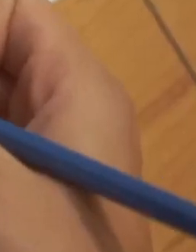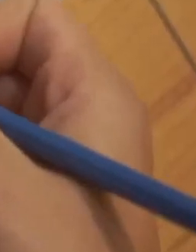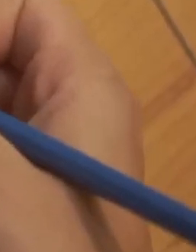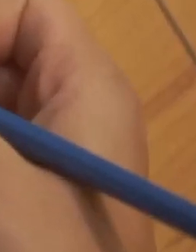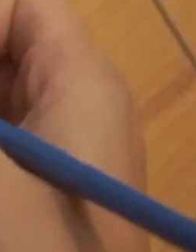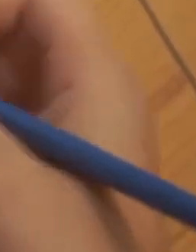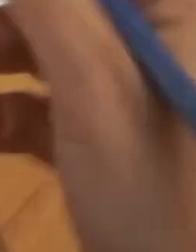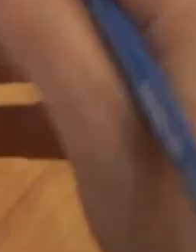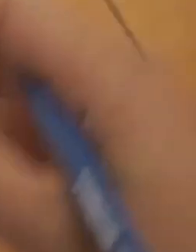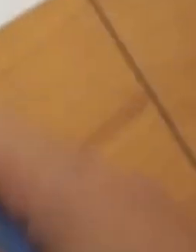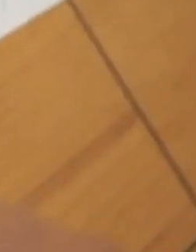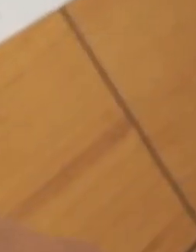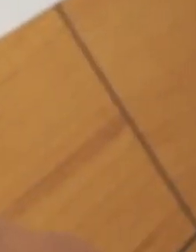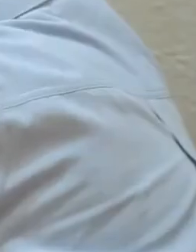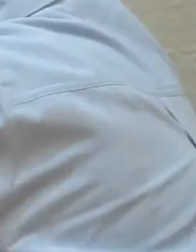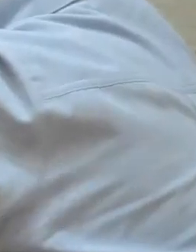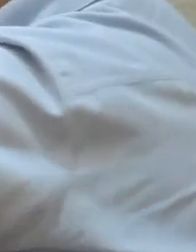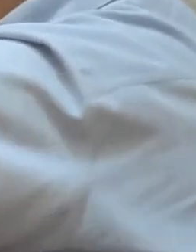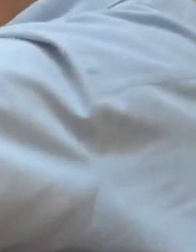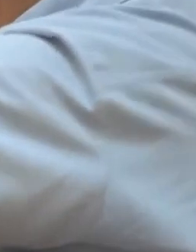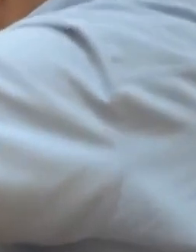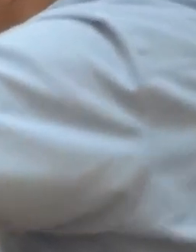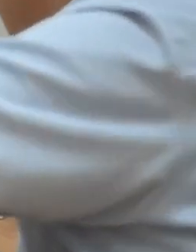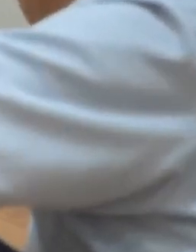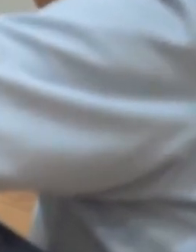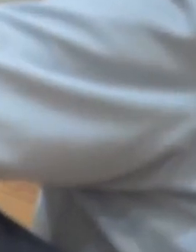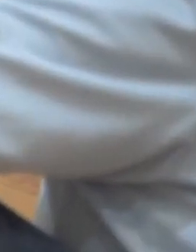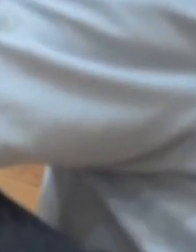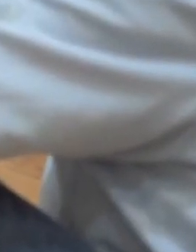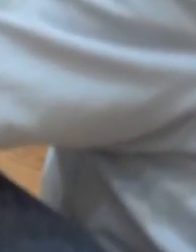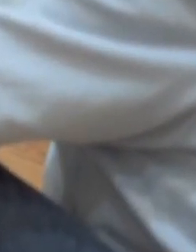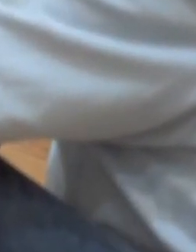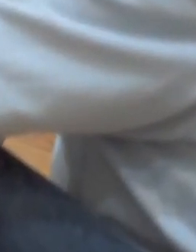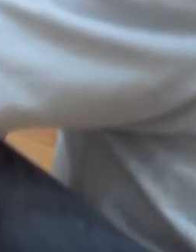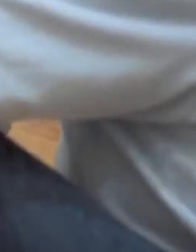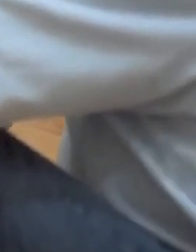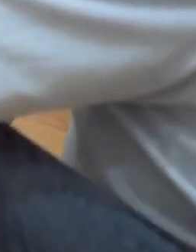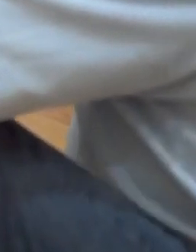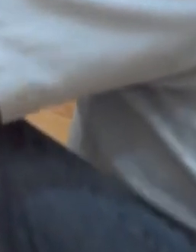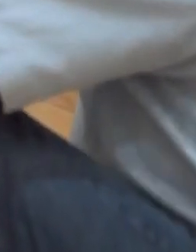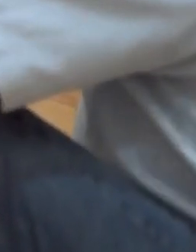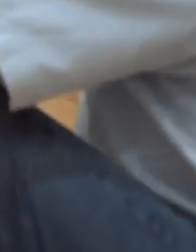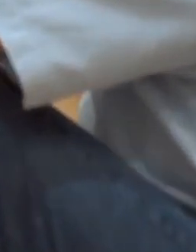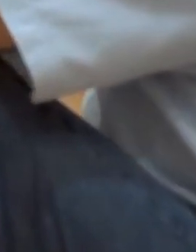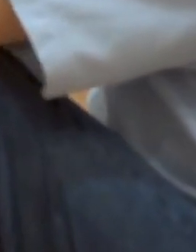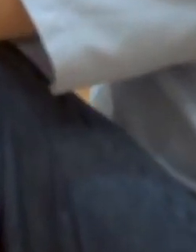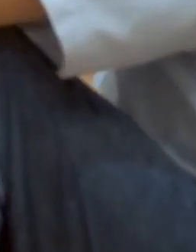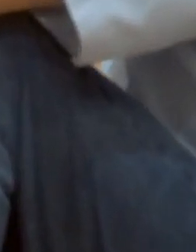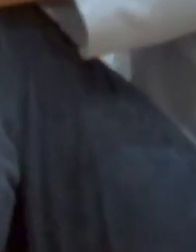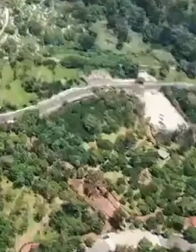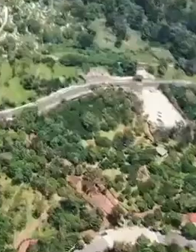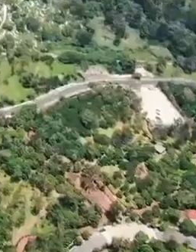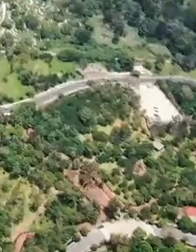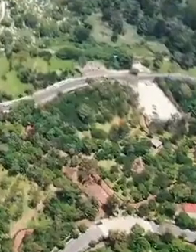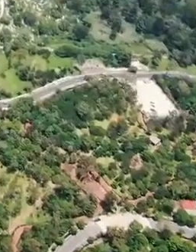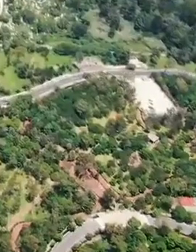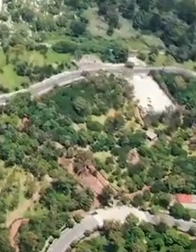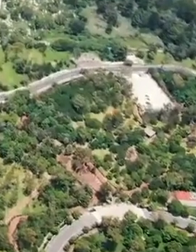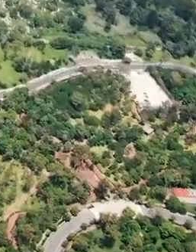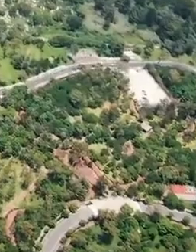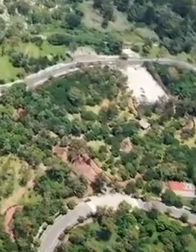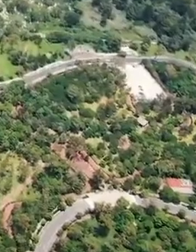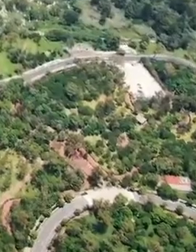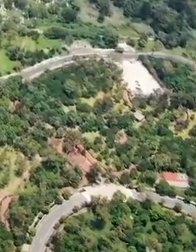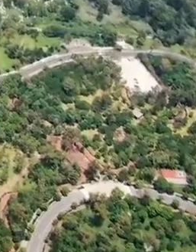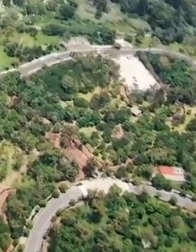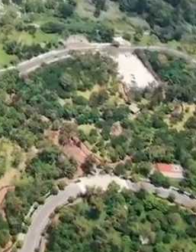diseñadores de paisaje, ingenieros ambientales, ecólogos, educadores ambientales y artistas plásticos. La convocatoria se